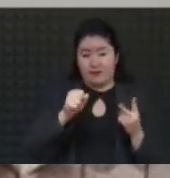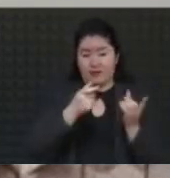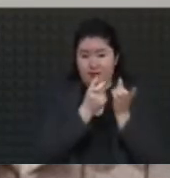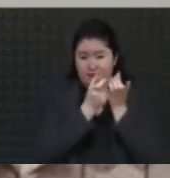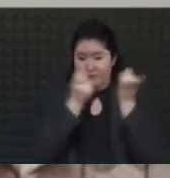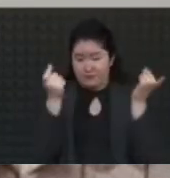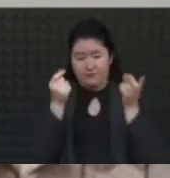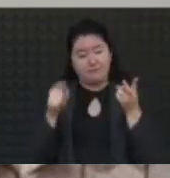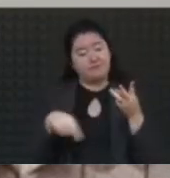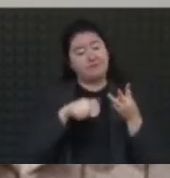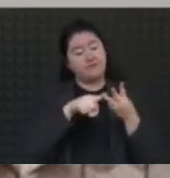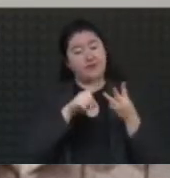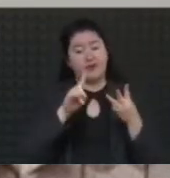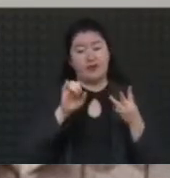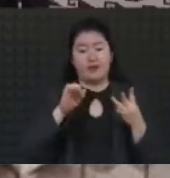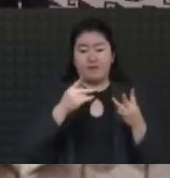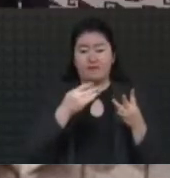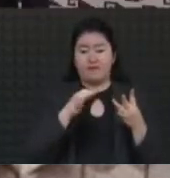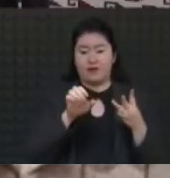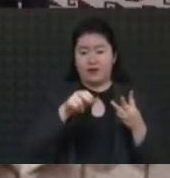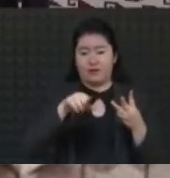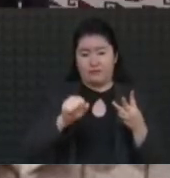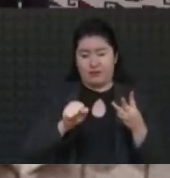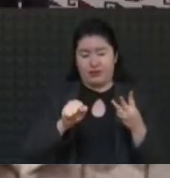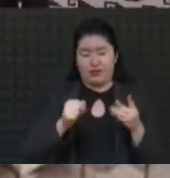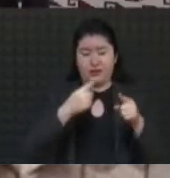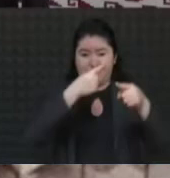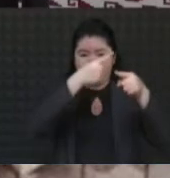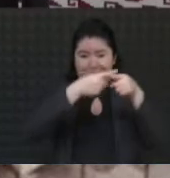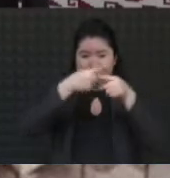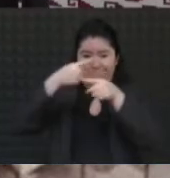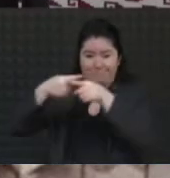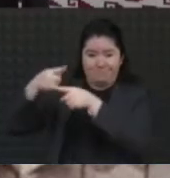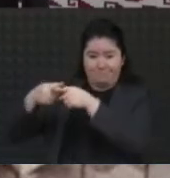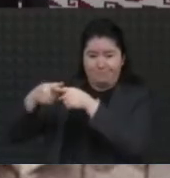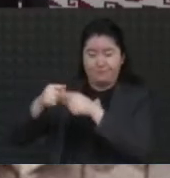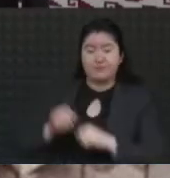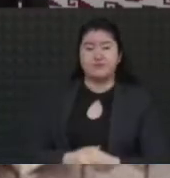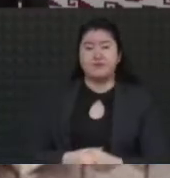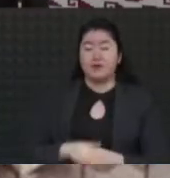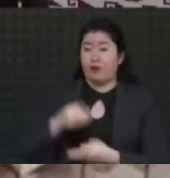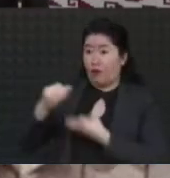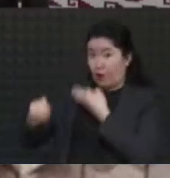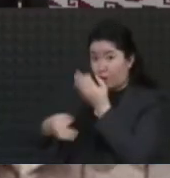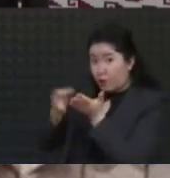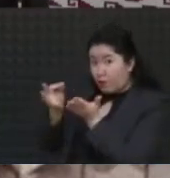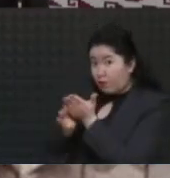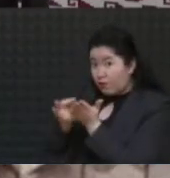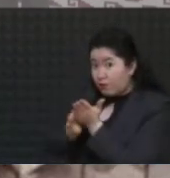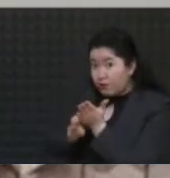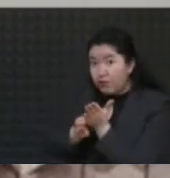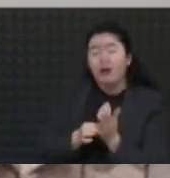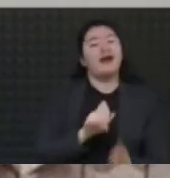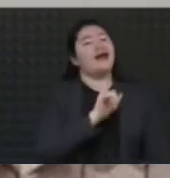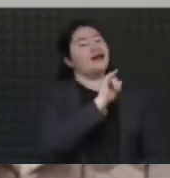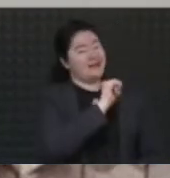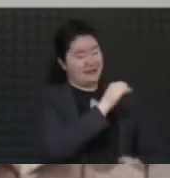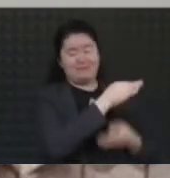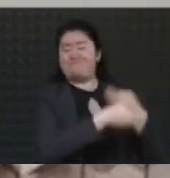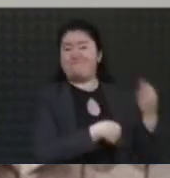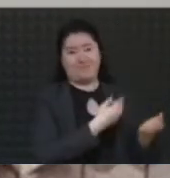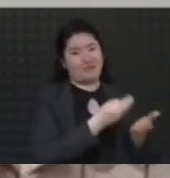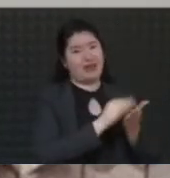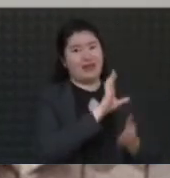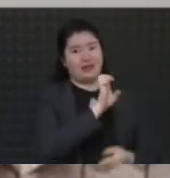acero. Ok. Y esto solamente va a ser en el tramo elevado metálico, ¿verdad? Así